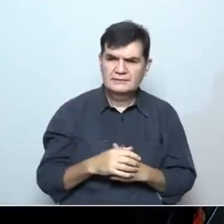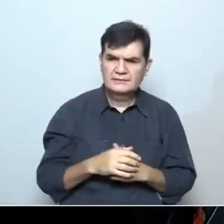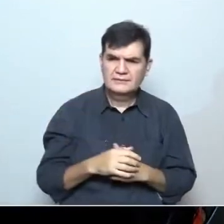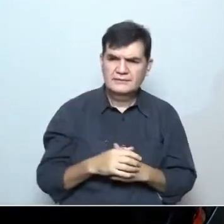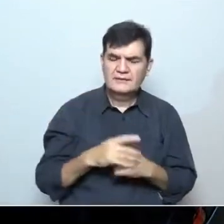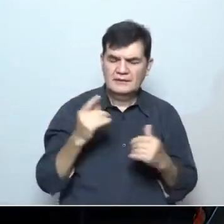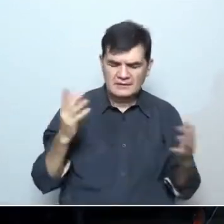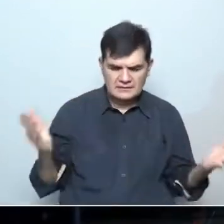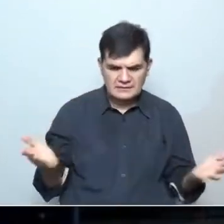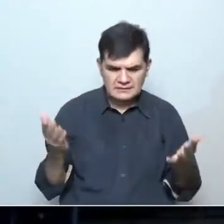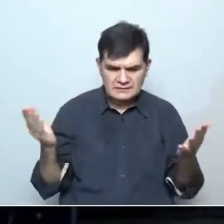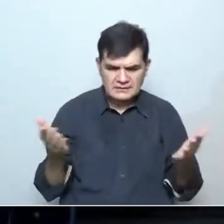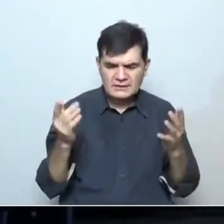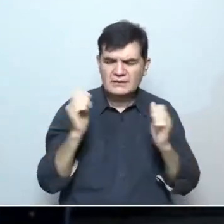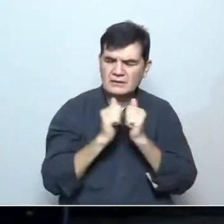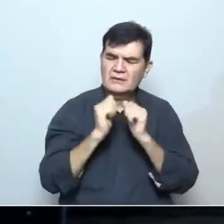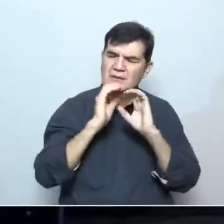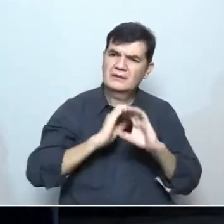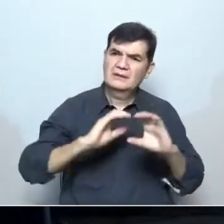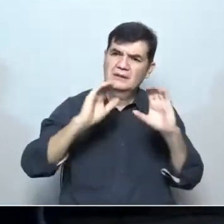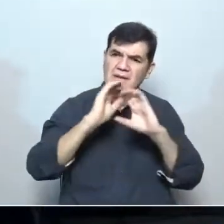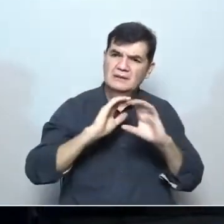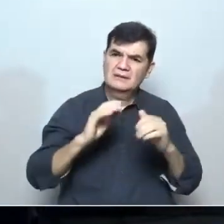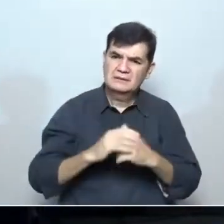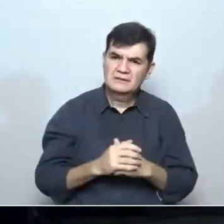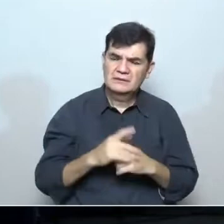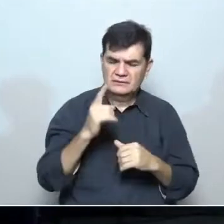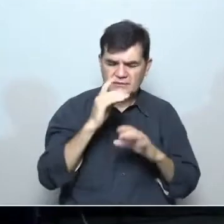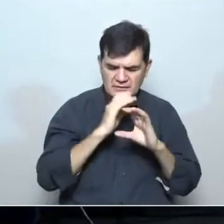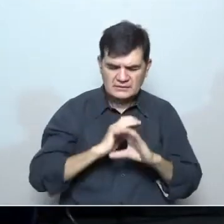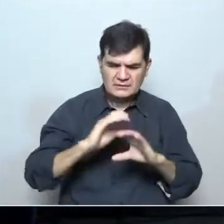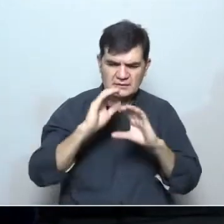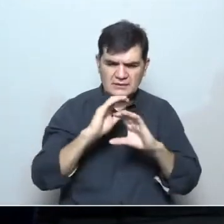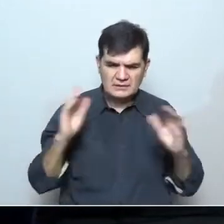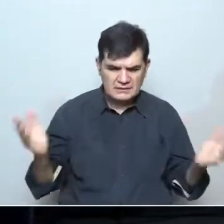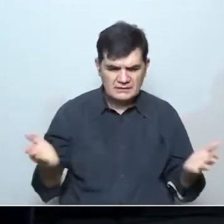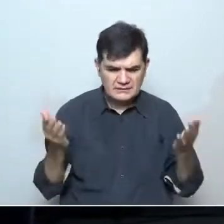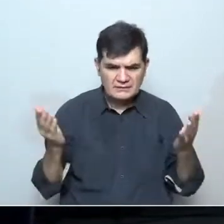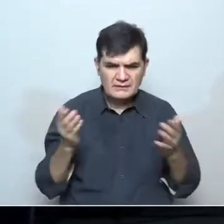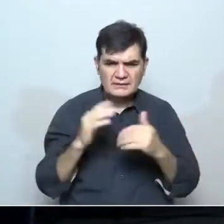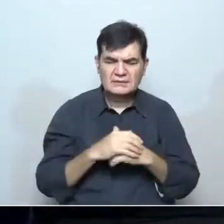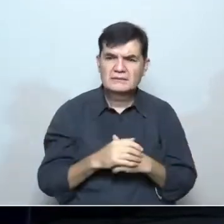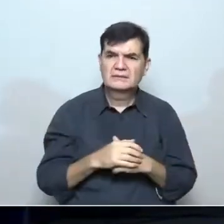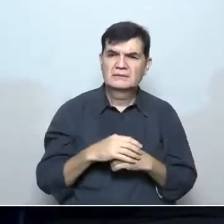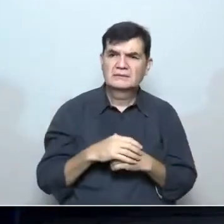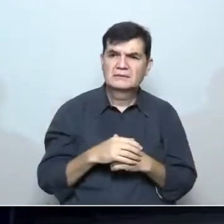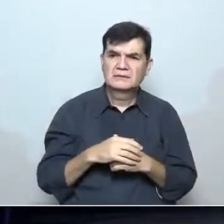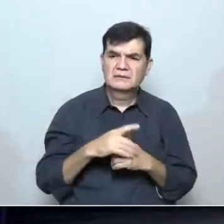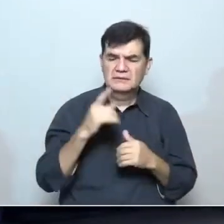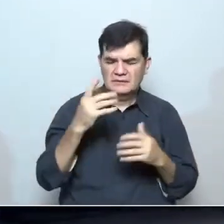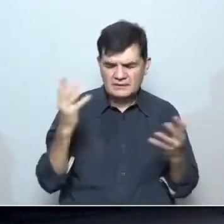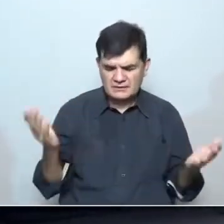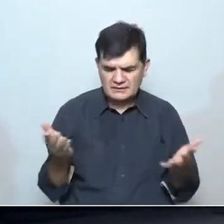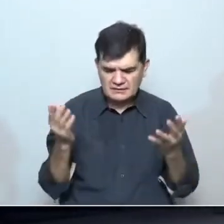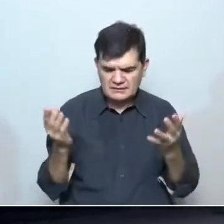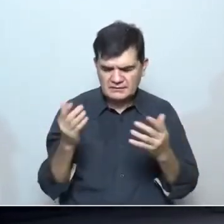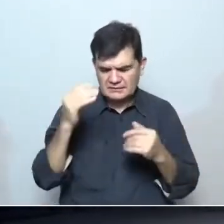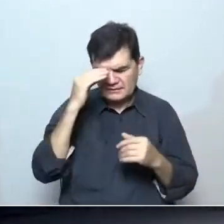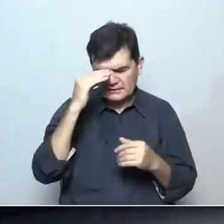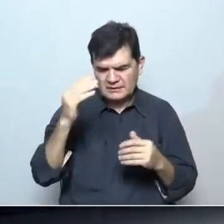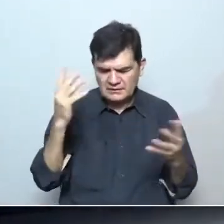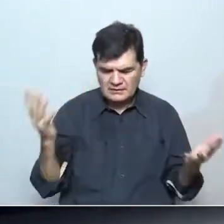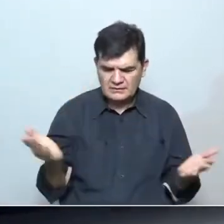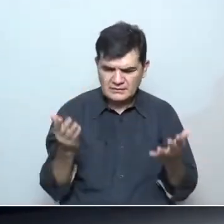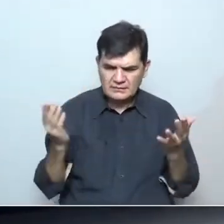Eso es, vamos, dale tu cántico, dale tu cántico, dale tu cántico. El Espíritu Santo te va a estremecer. Muévete, muévete, muévete